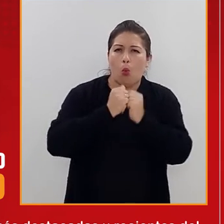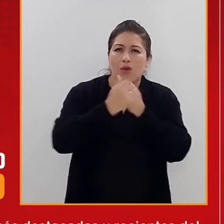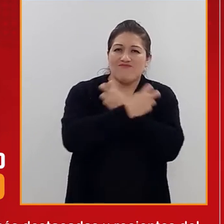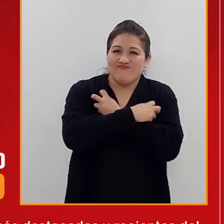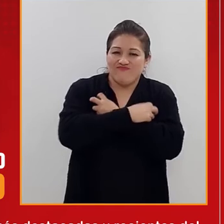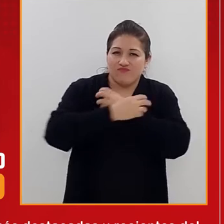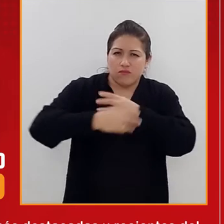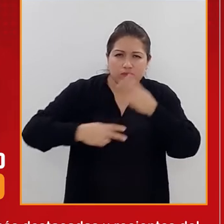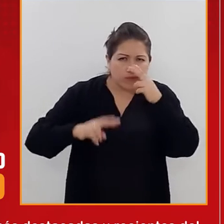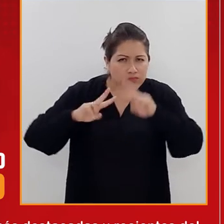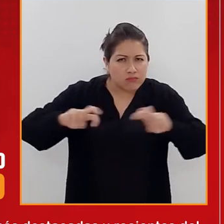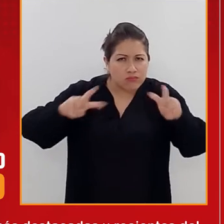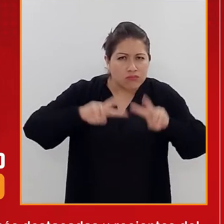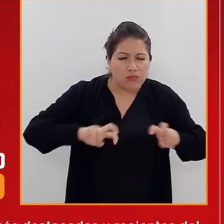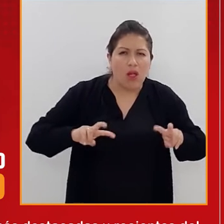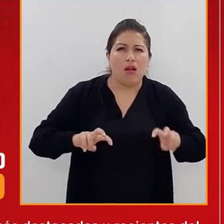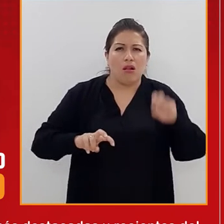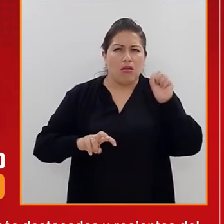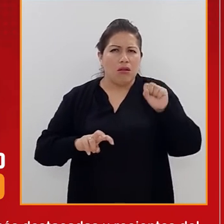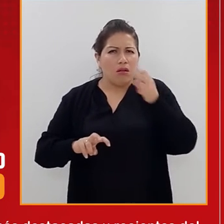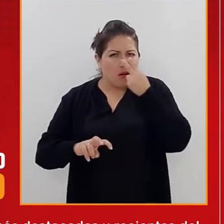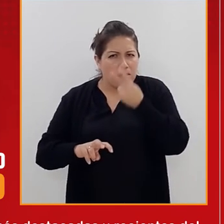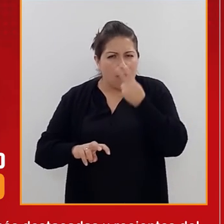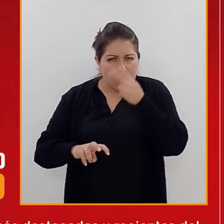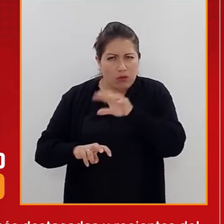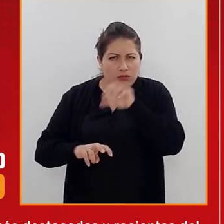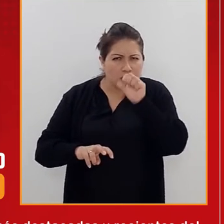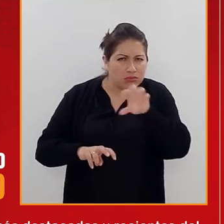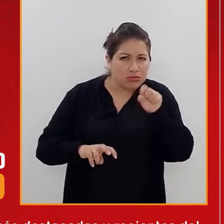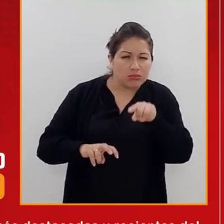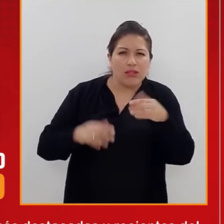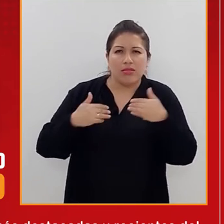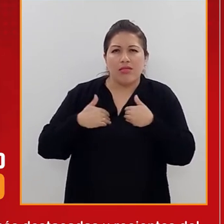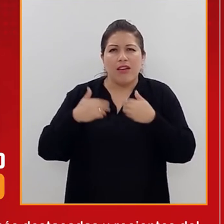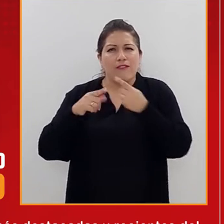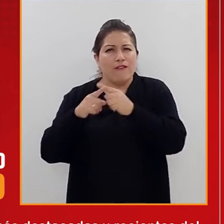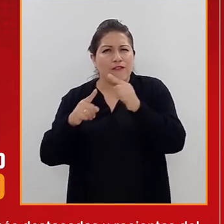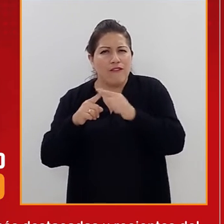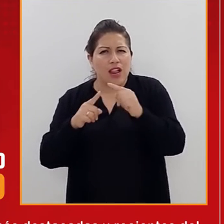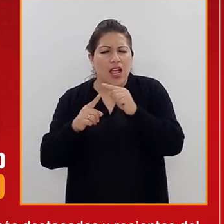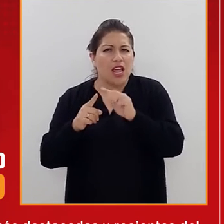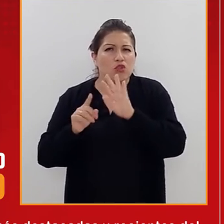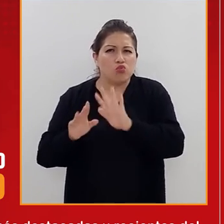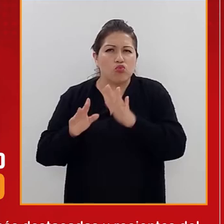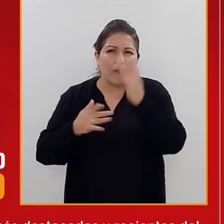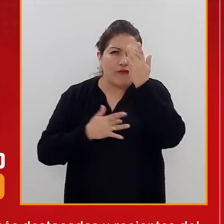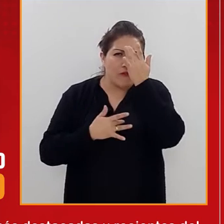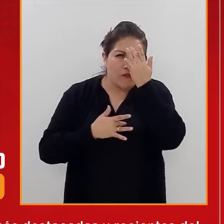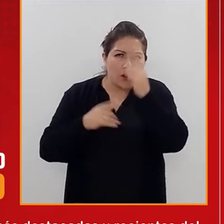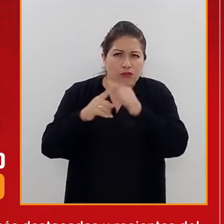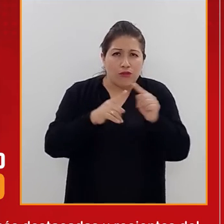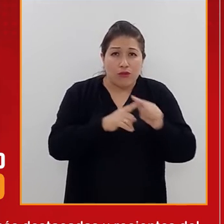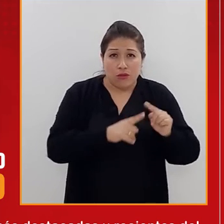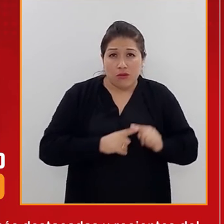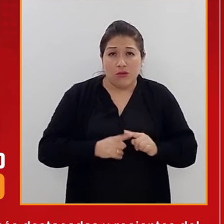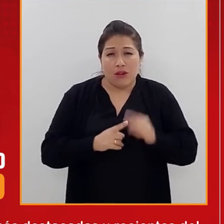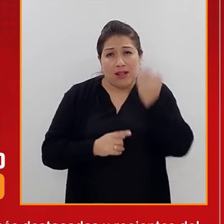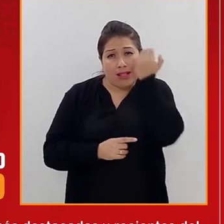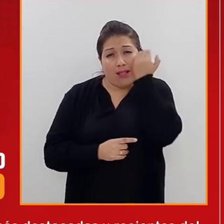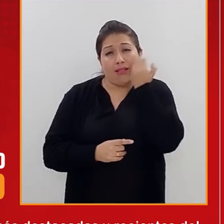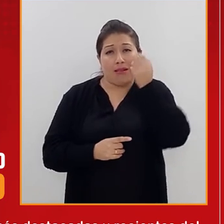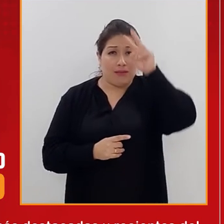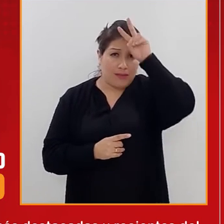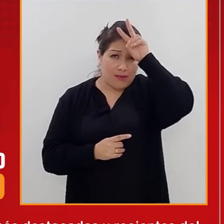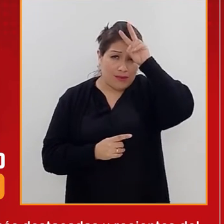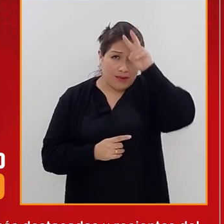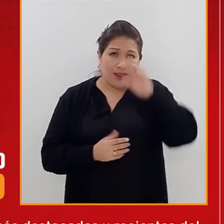restos óseos y arqueológicos, se han identificado diferentes paleopatologías referidas a los pobladores del